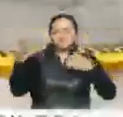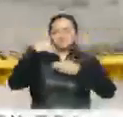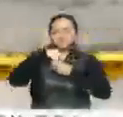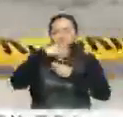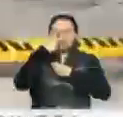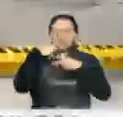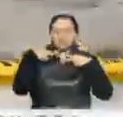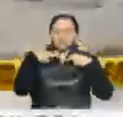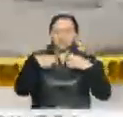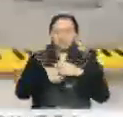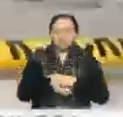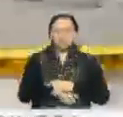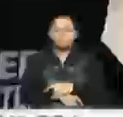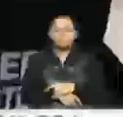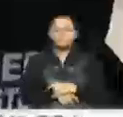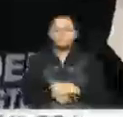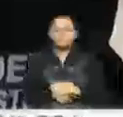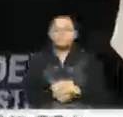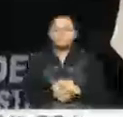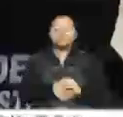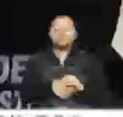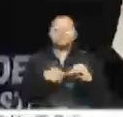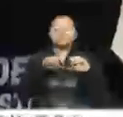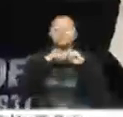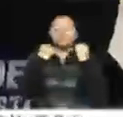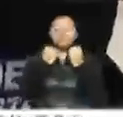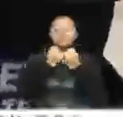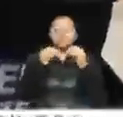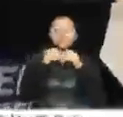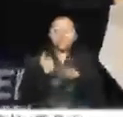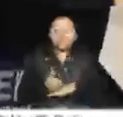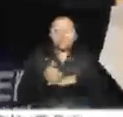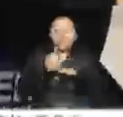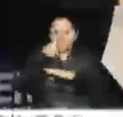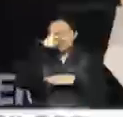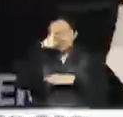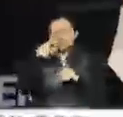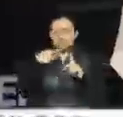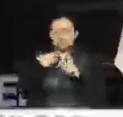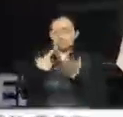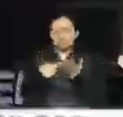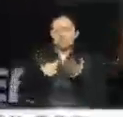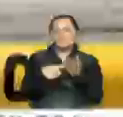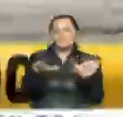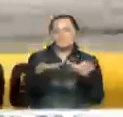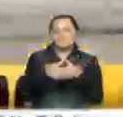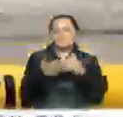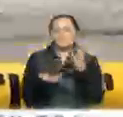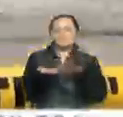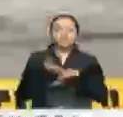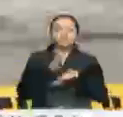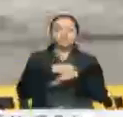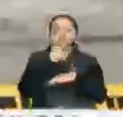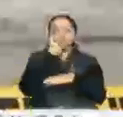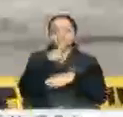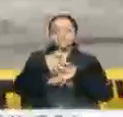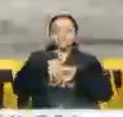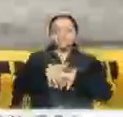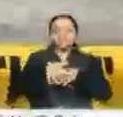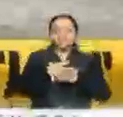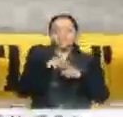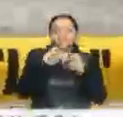de las investigaciones. La sociedad y autoridades mexicanas sostienen un debate sobre la actuación del ejército en el combate al